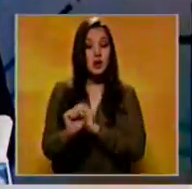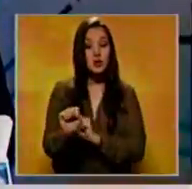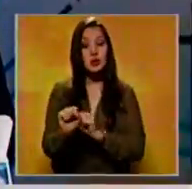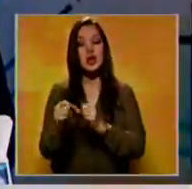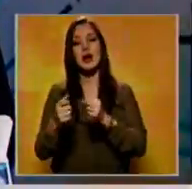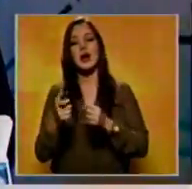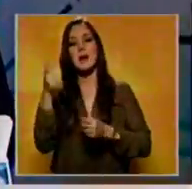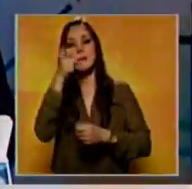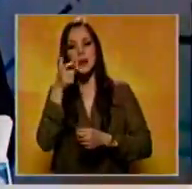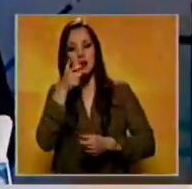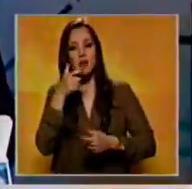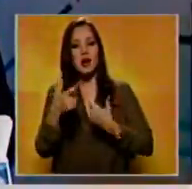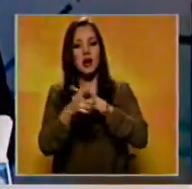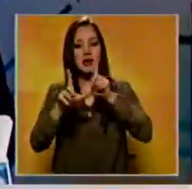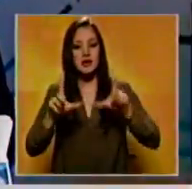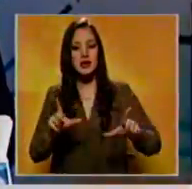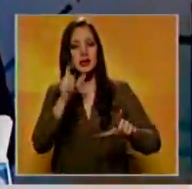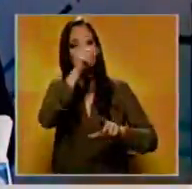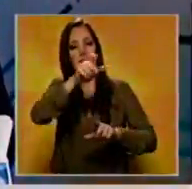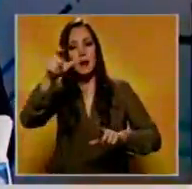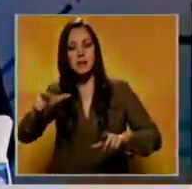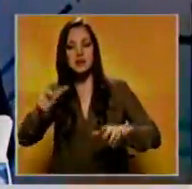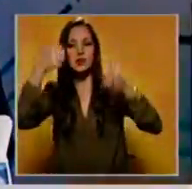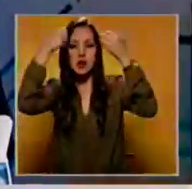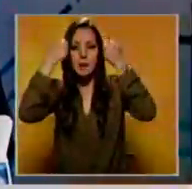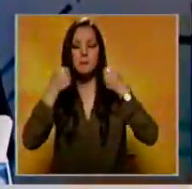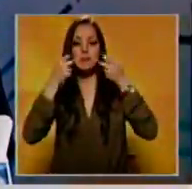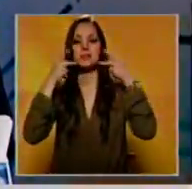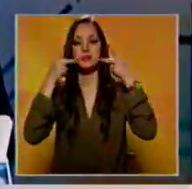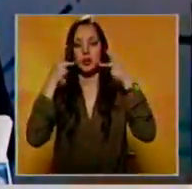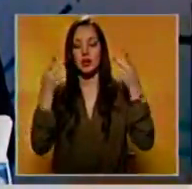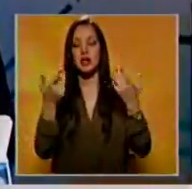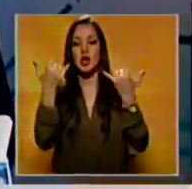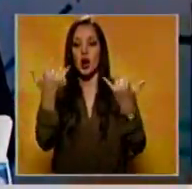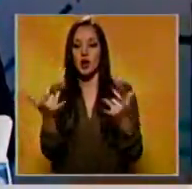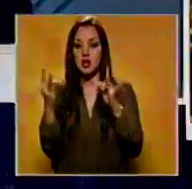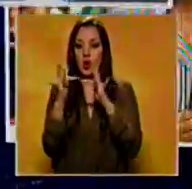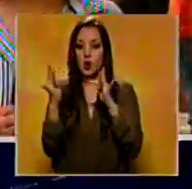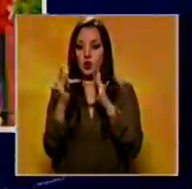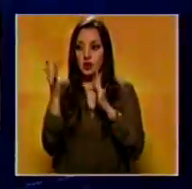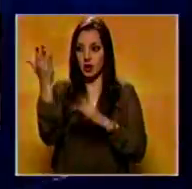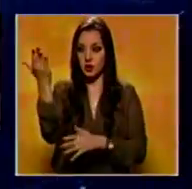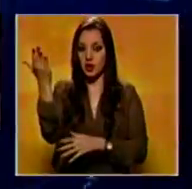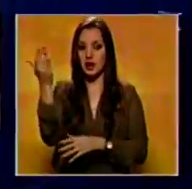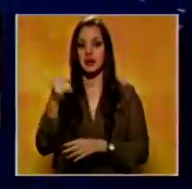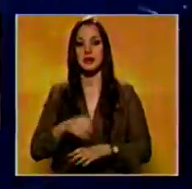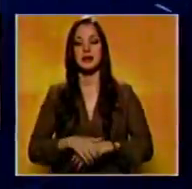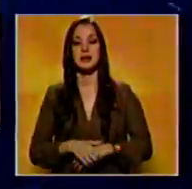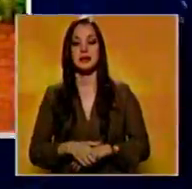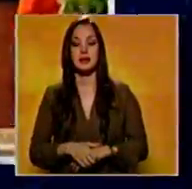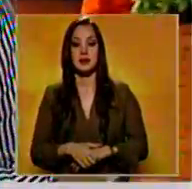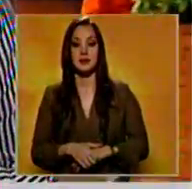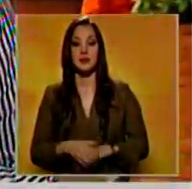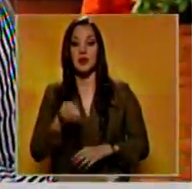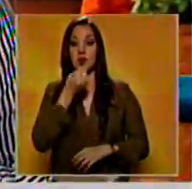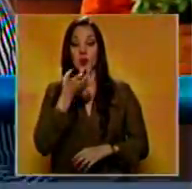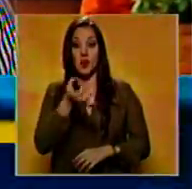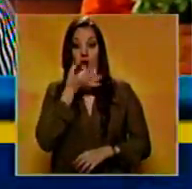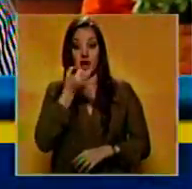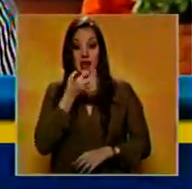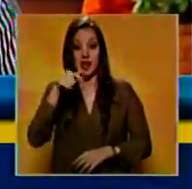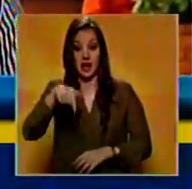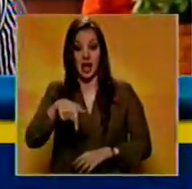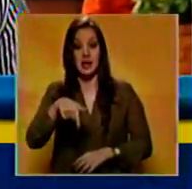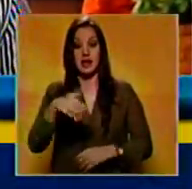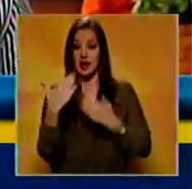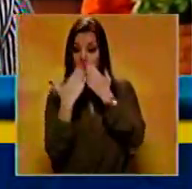presos políticos. Establecemos contacto con Maoli Aldana, quien nos tiene el reporte a esta hora. Adelante. Así, buenas tardes, nos encontramos en Cebucán,